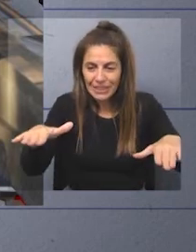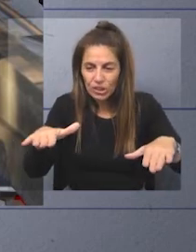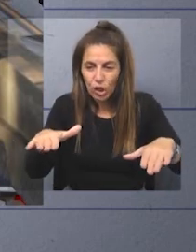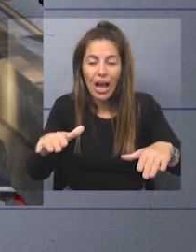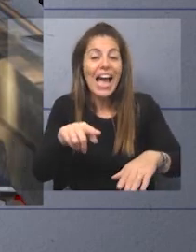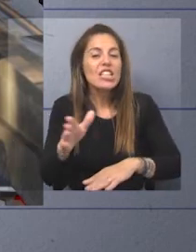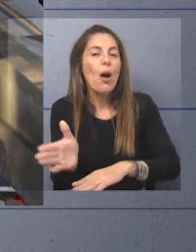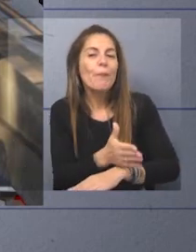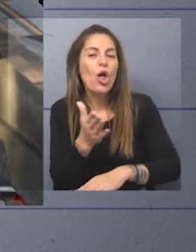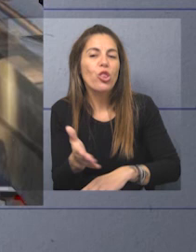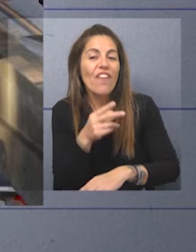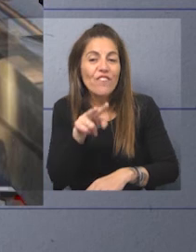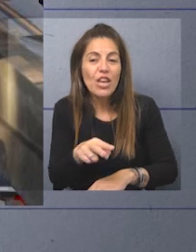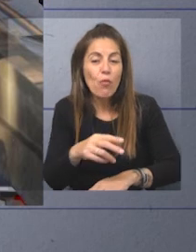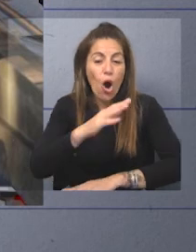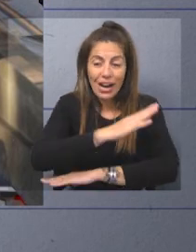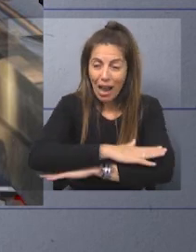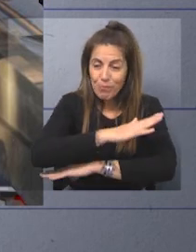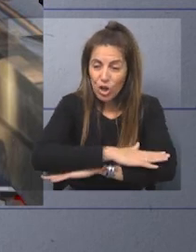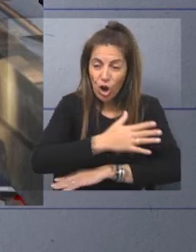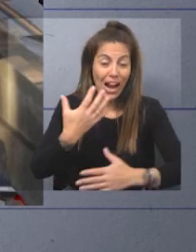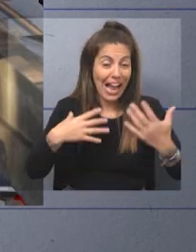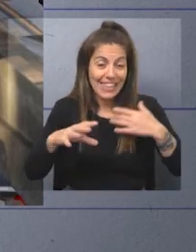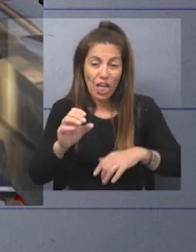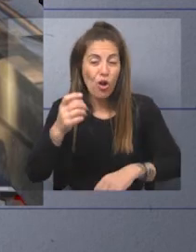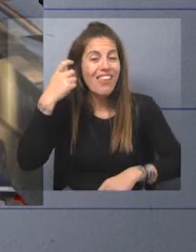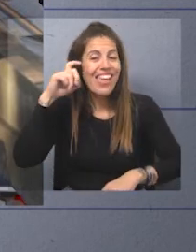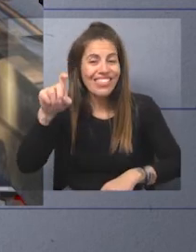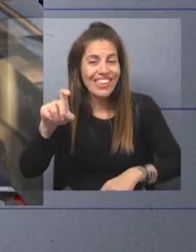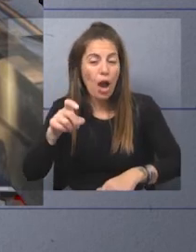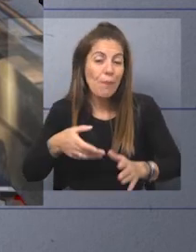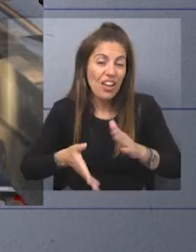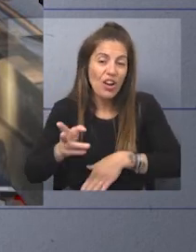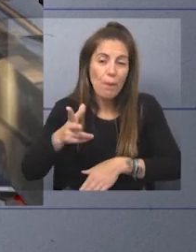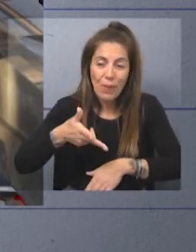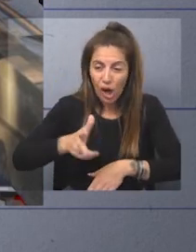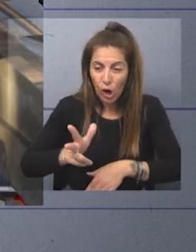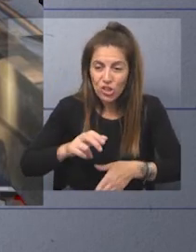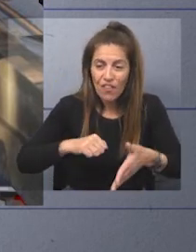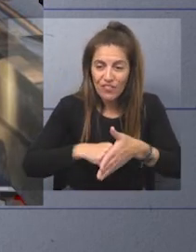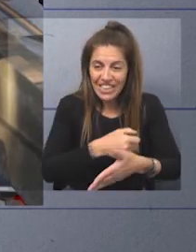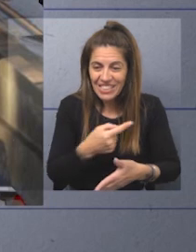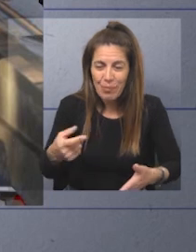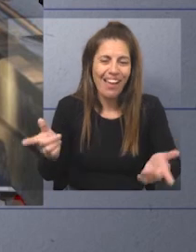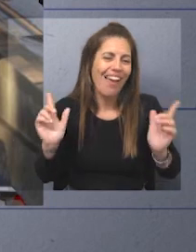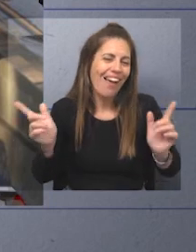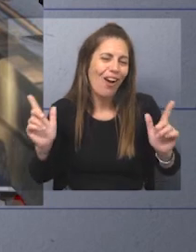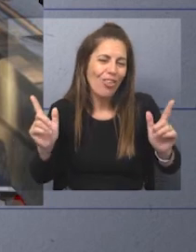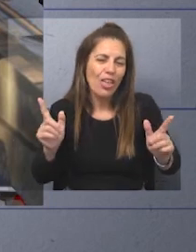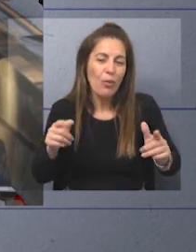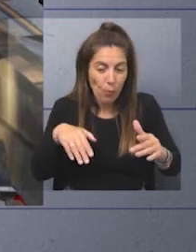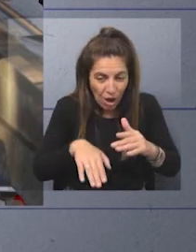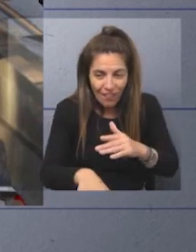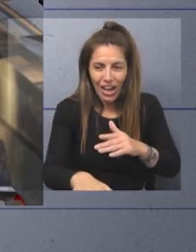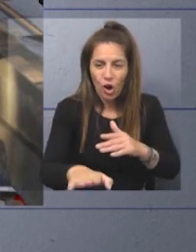productividad ahí vemos el camión de ganado La idea es que los que van de parrocha el fin de semana que todo joda bueno van por